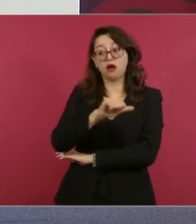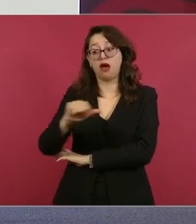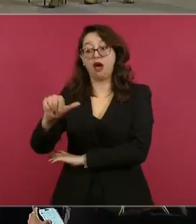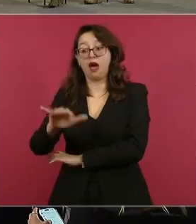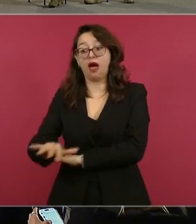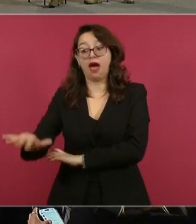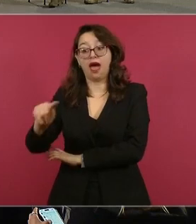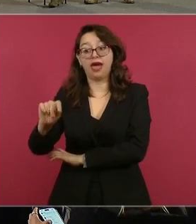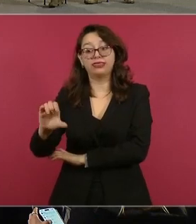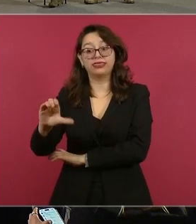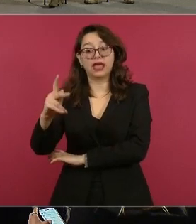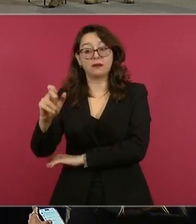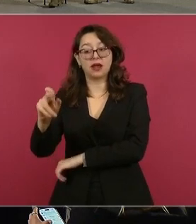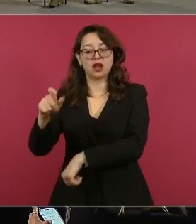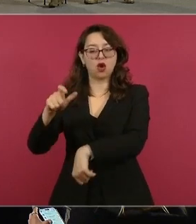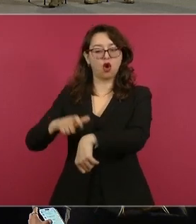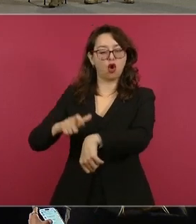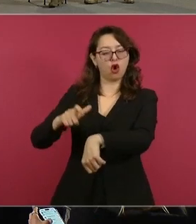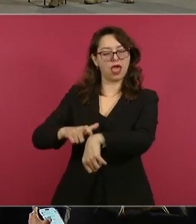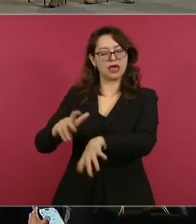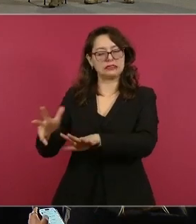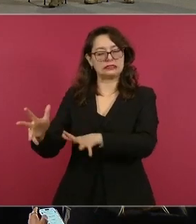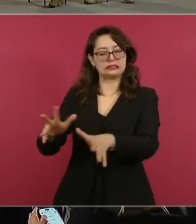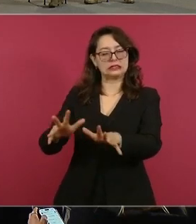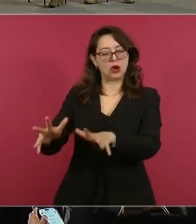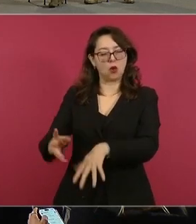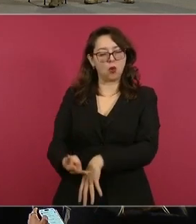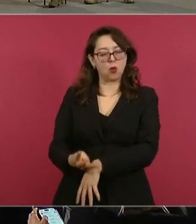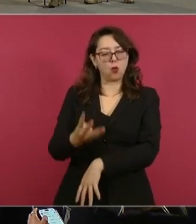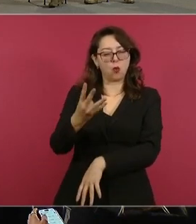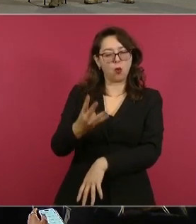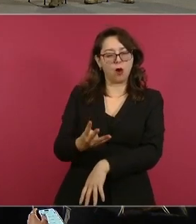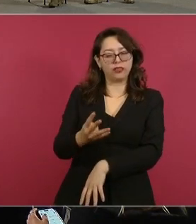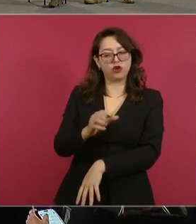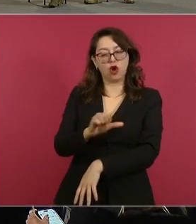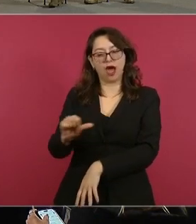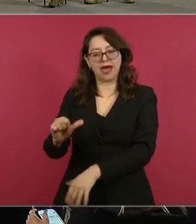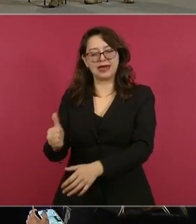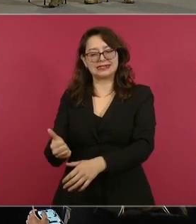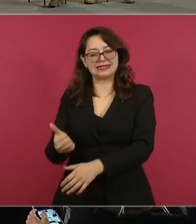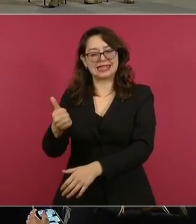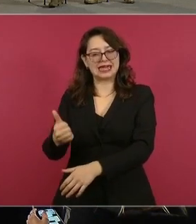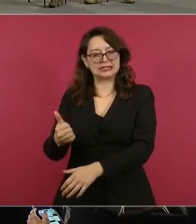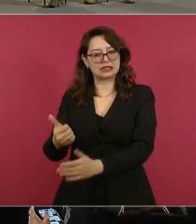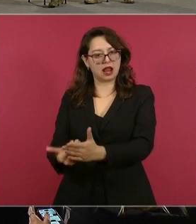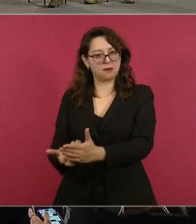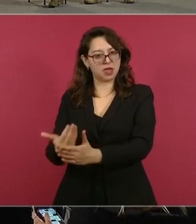de las 4 a las 6 de la mañana.